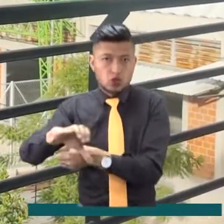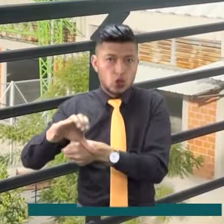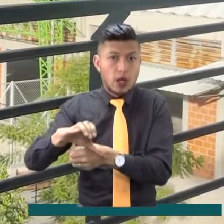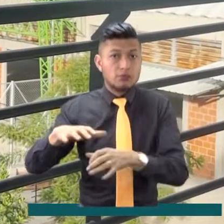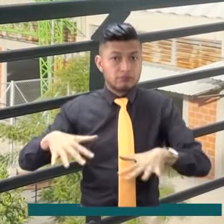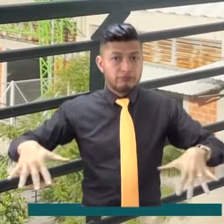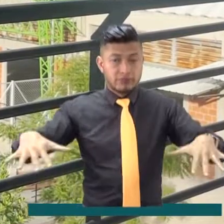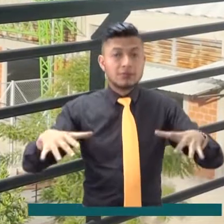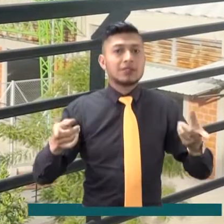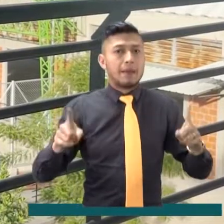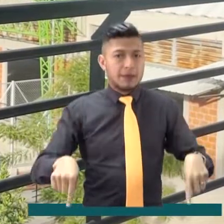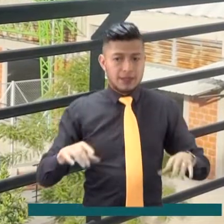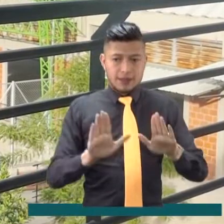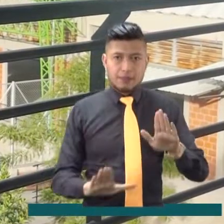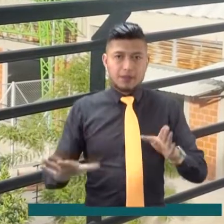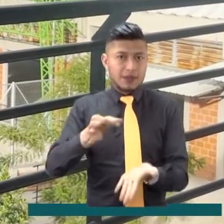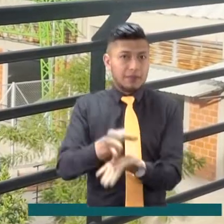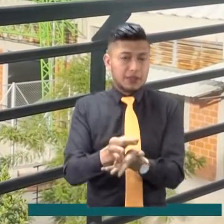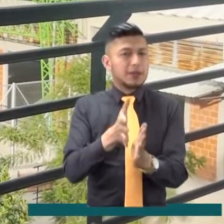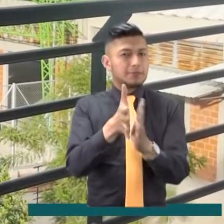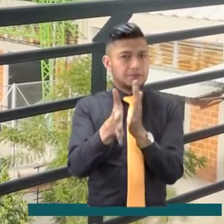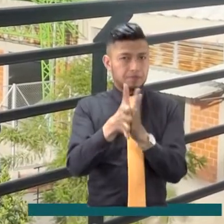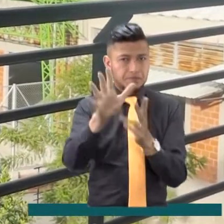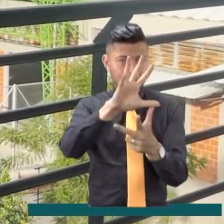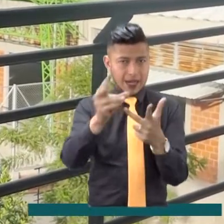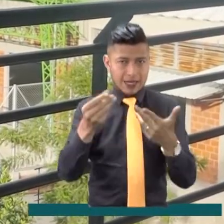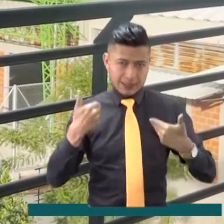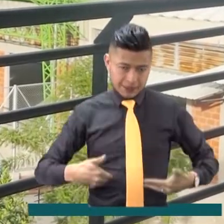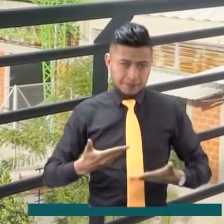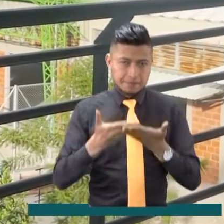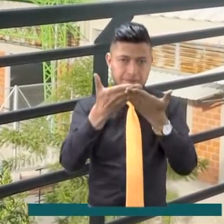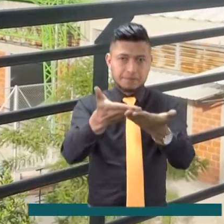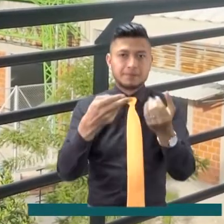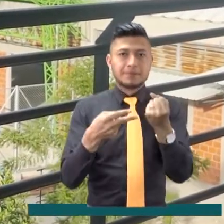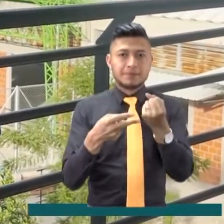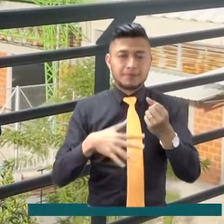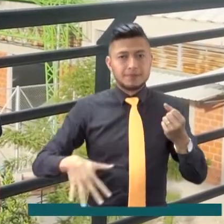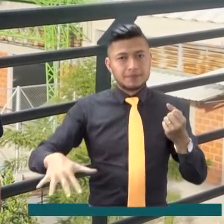en zona rural de la capital del departamento. Para Enlace 3, informó Dayan Trujillo desde Neiva, Huila.